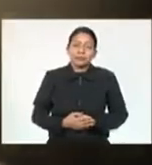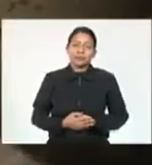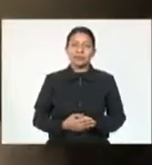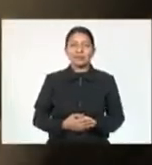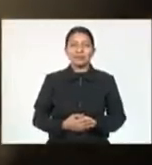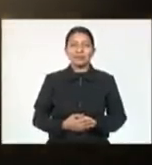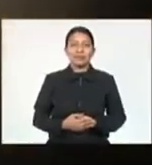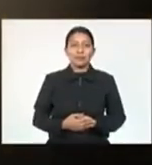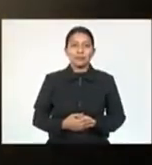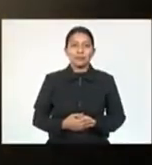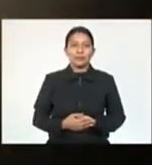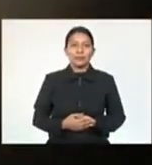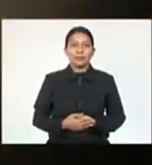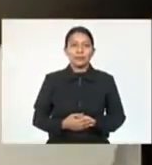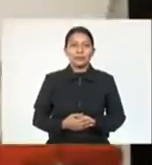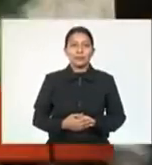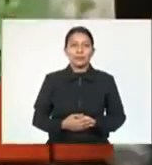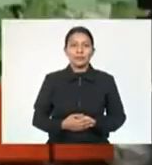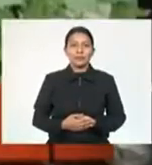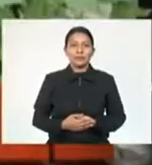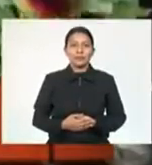mismo.